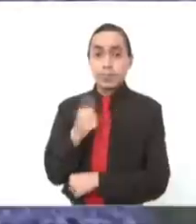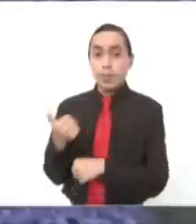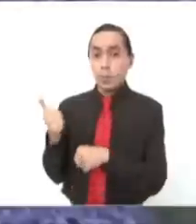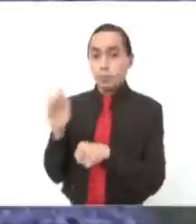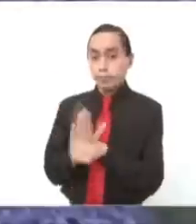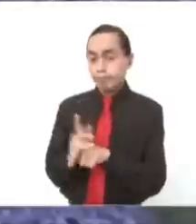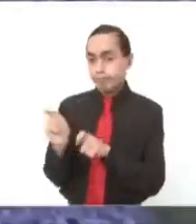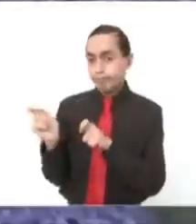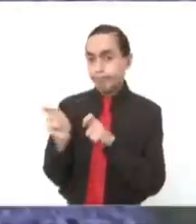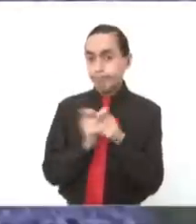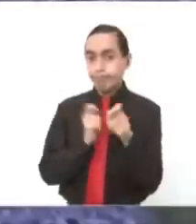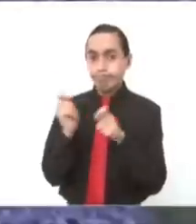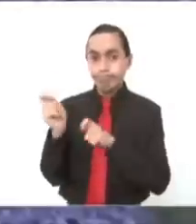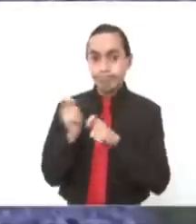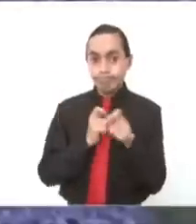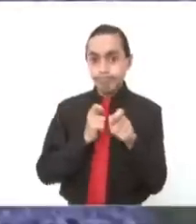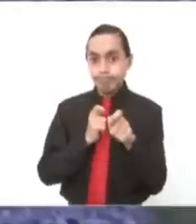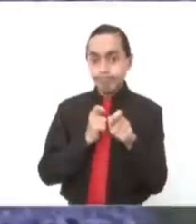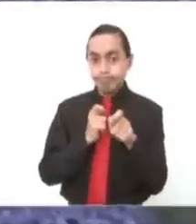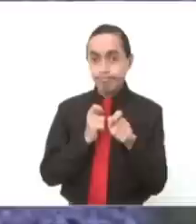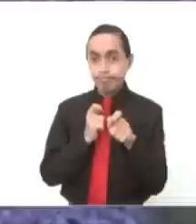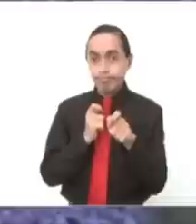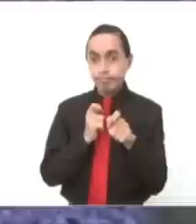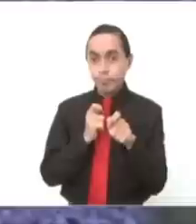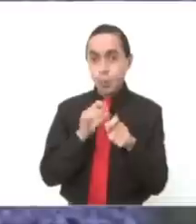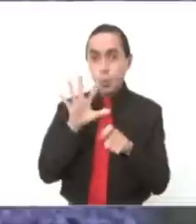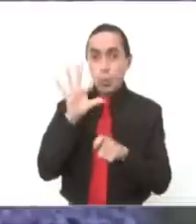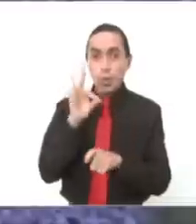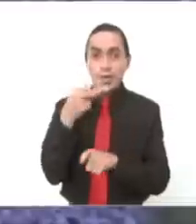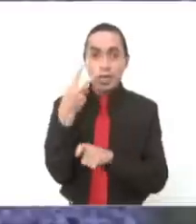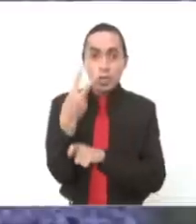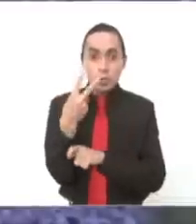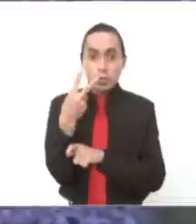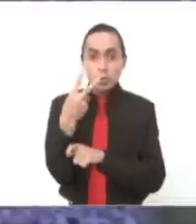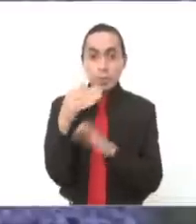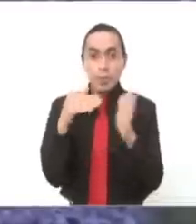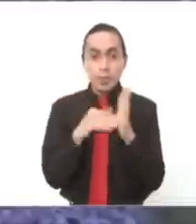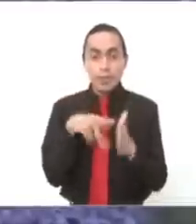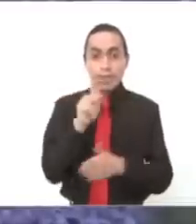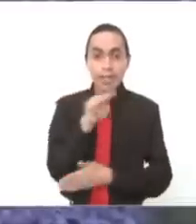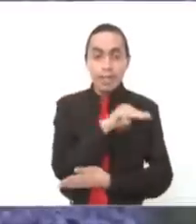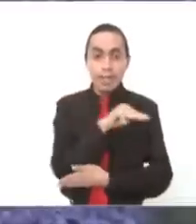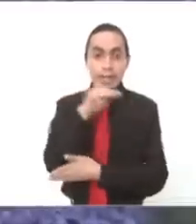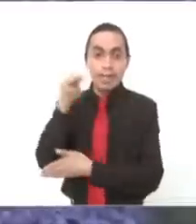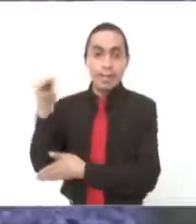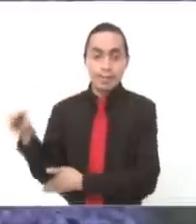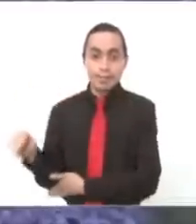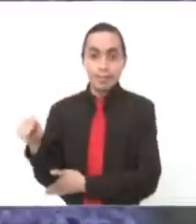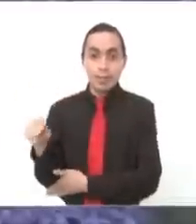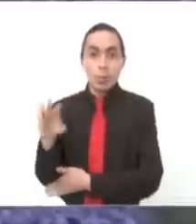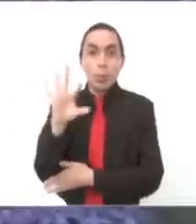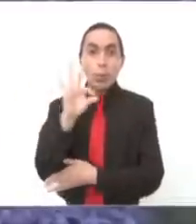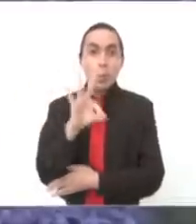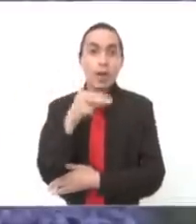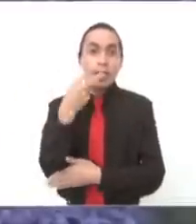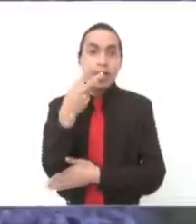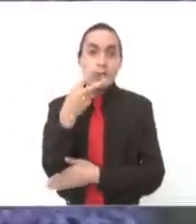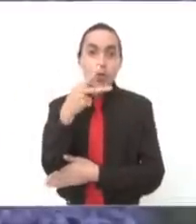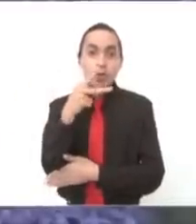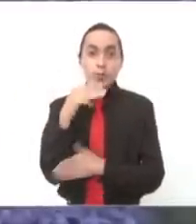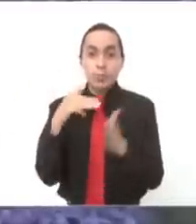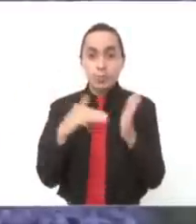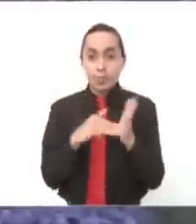administrar, dirigir 42 mil kilómetros, 42 mil kilómetros